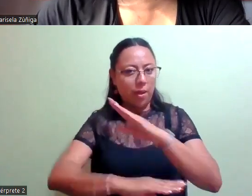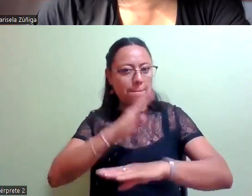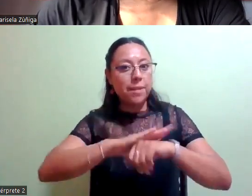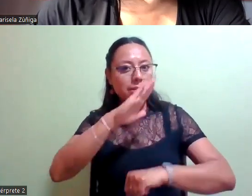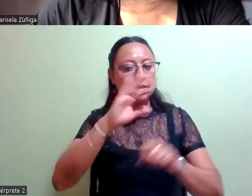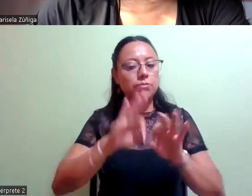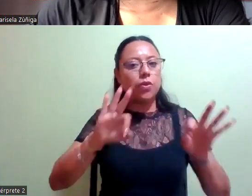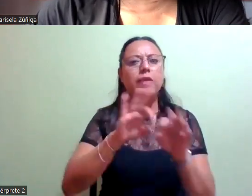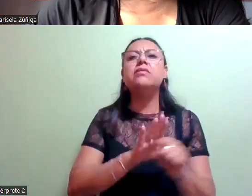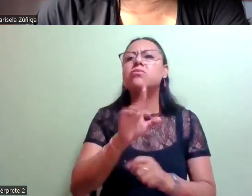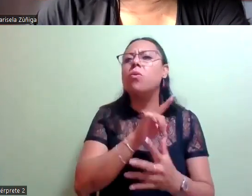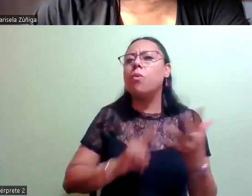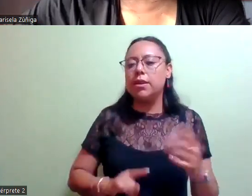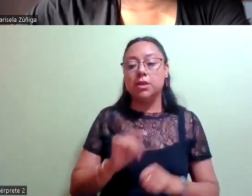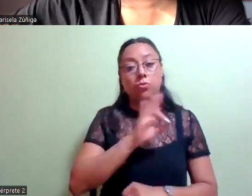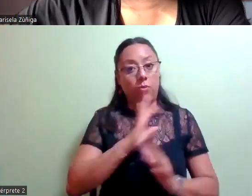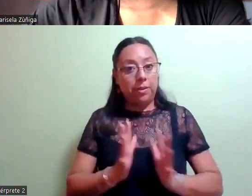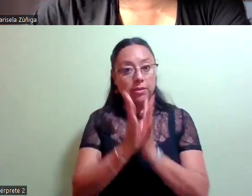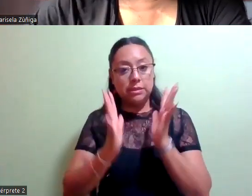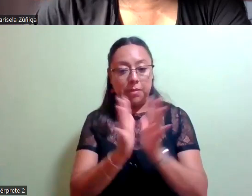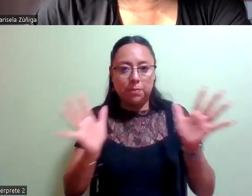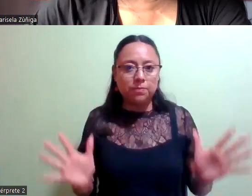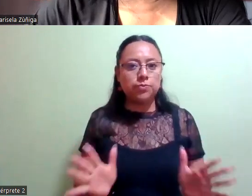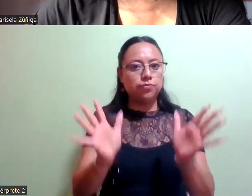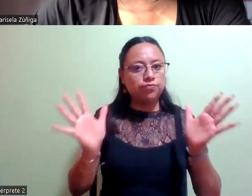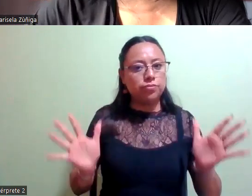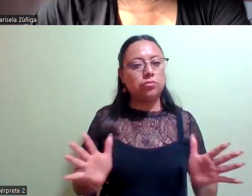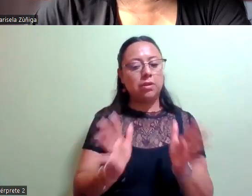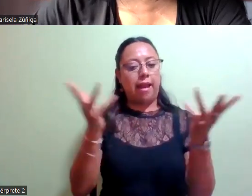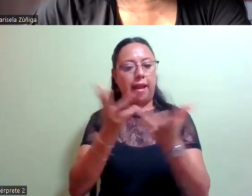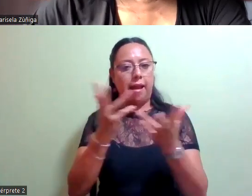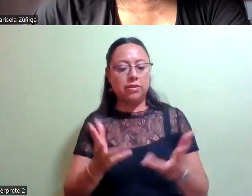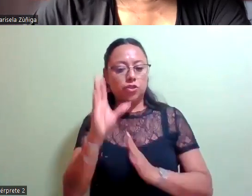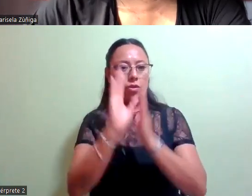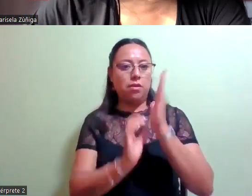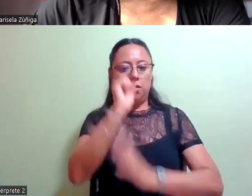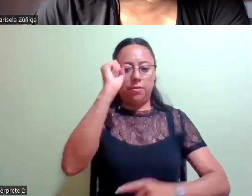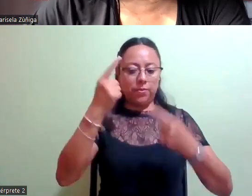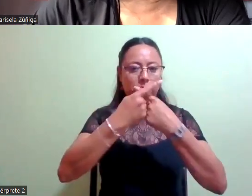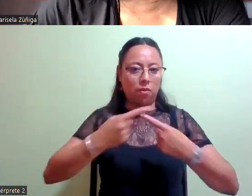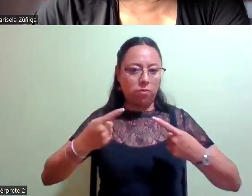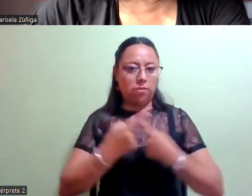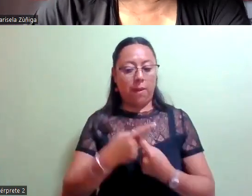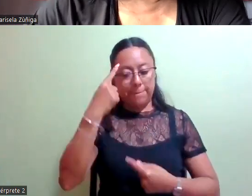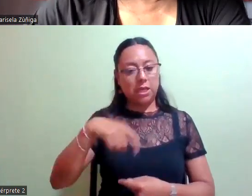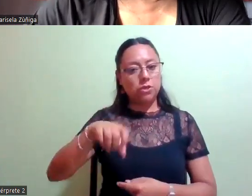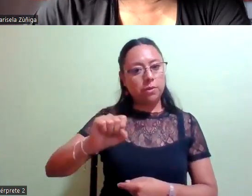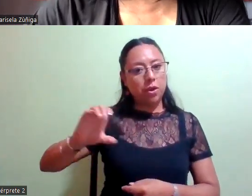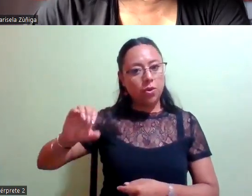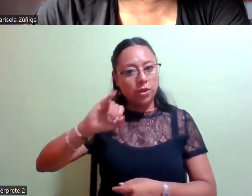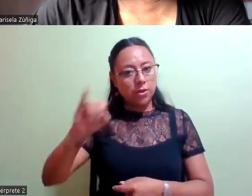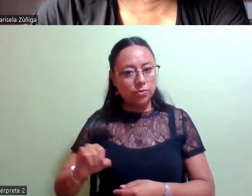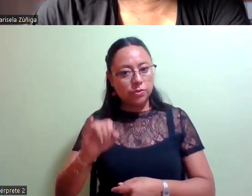haber participado en la promoción de la acción de inconstitucionalidad para que la Suprema Corte de Justicia de